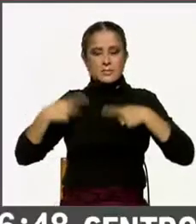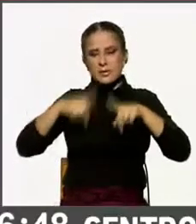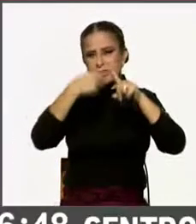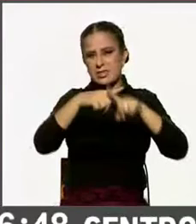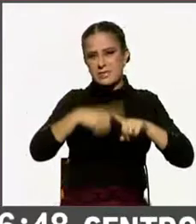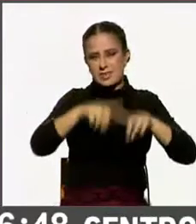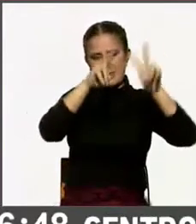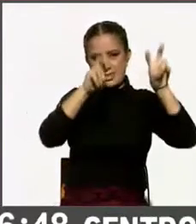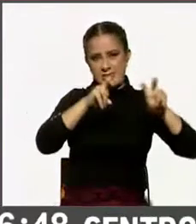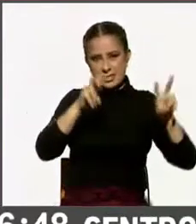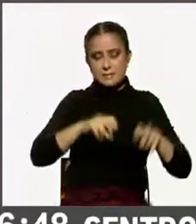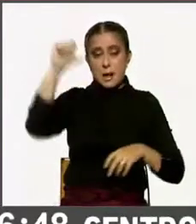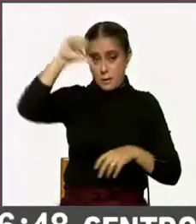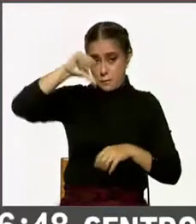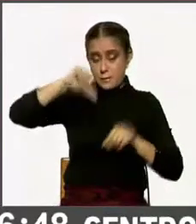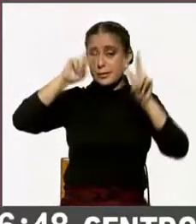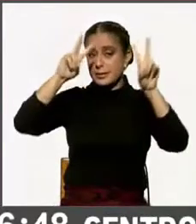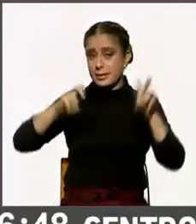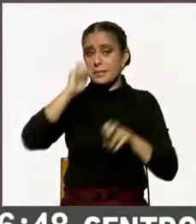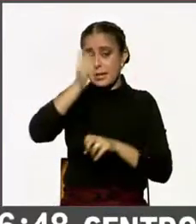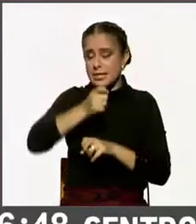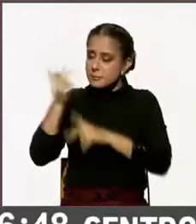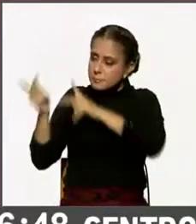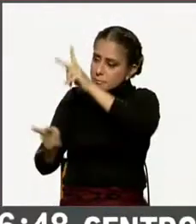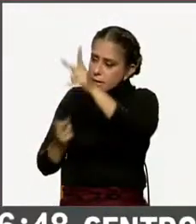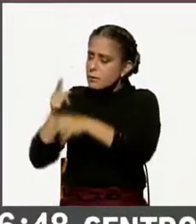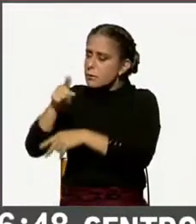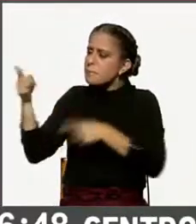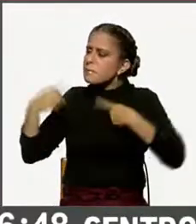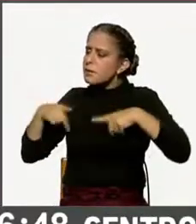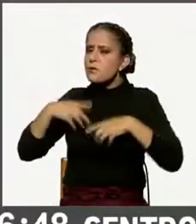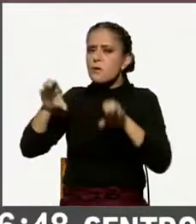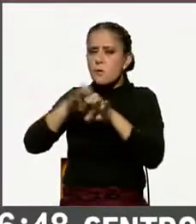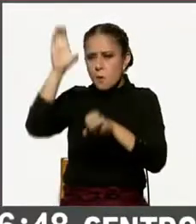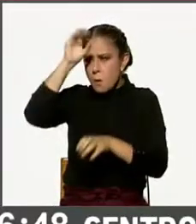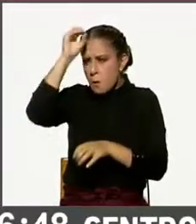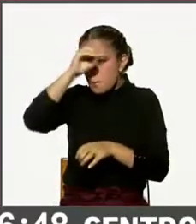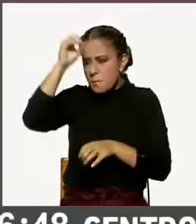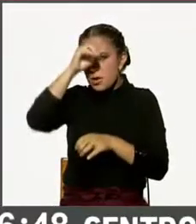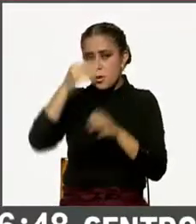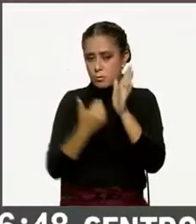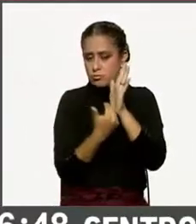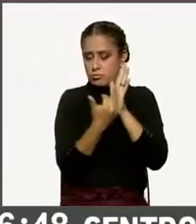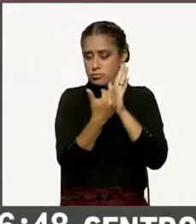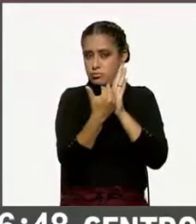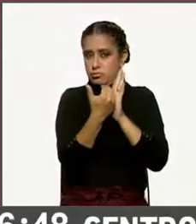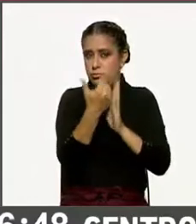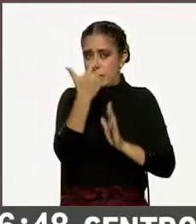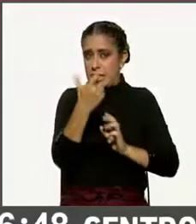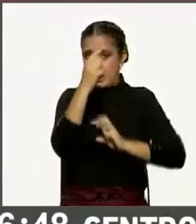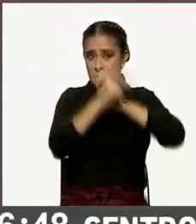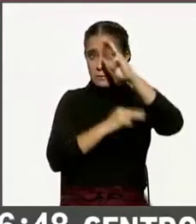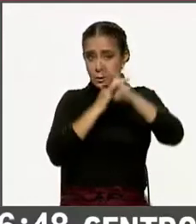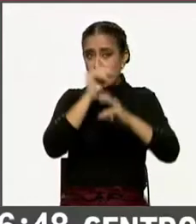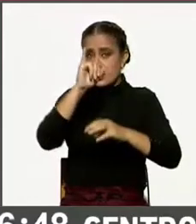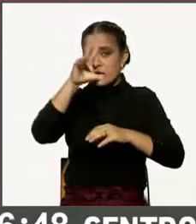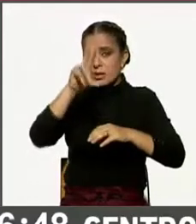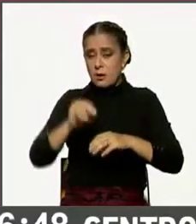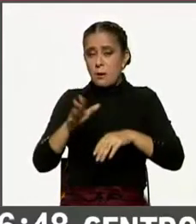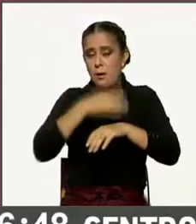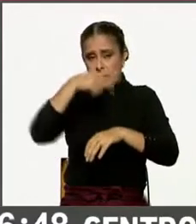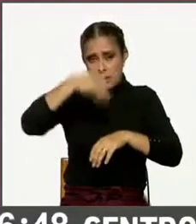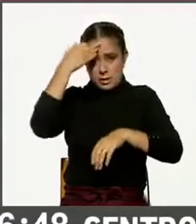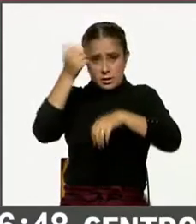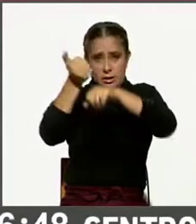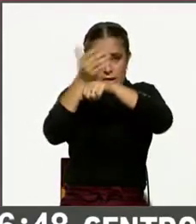tema de cómo ven los ciudadanos la recuperación en tiempos de pandemia, recuperación económica. ¿Qué tal, Paco? Adelante, buenos días. Hola,